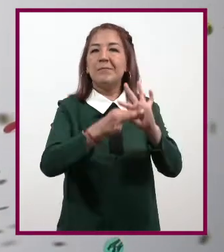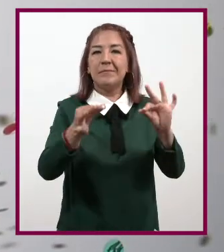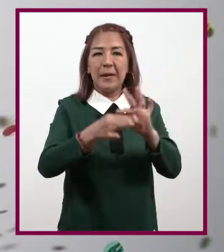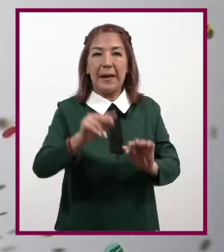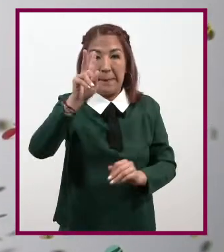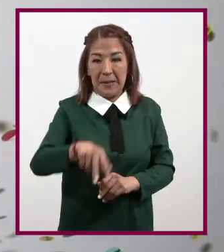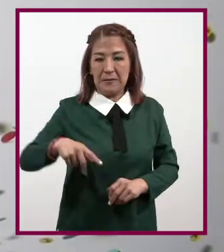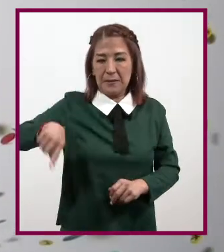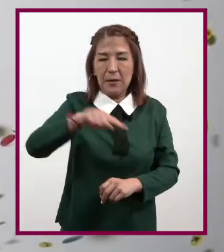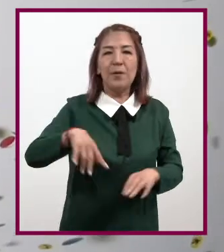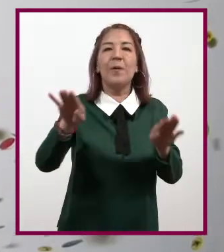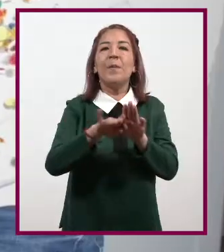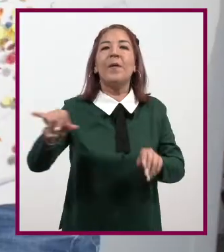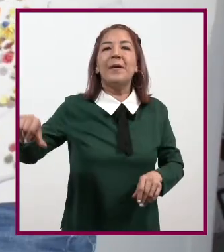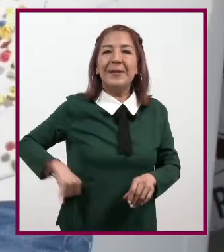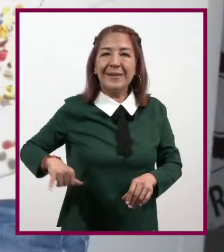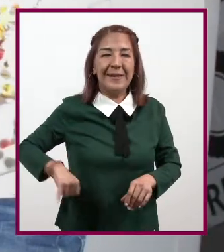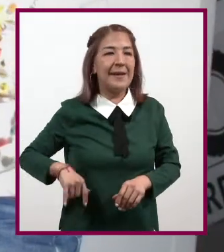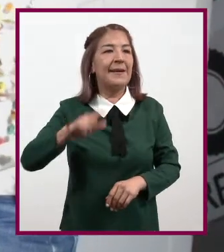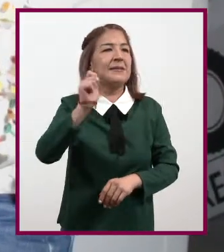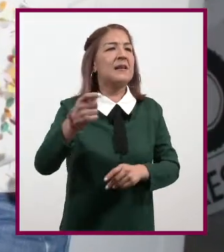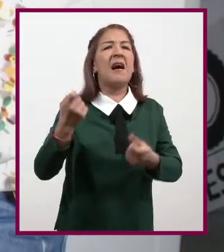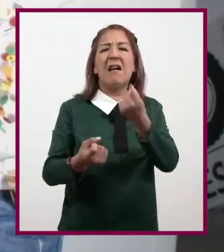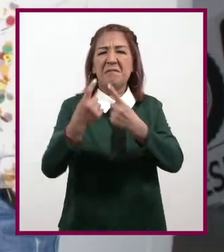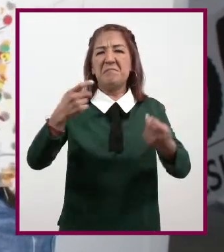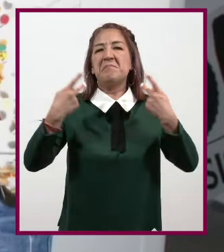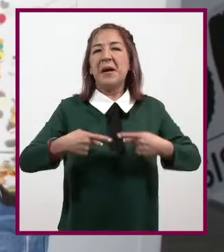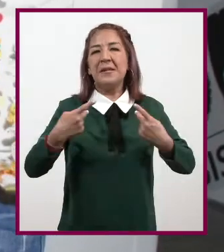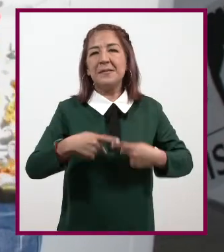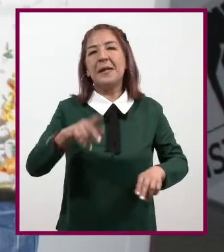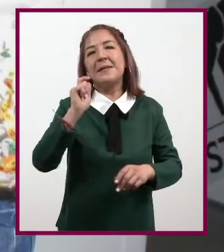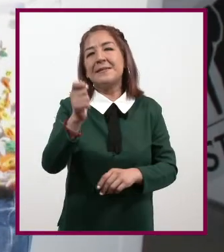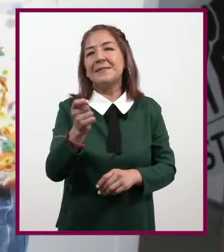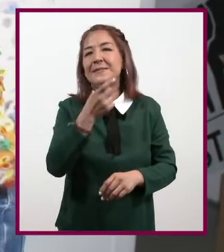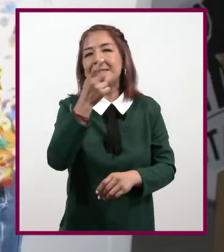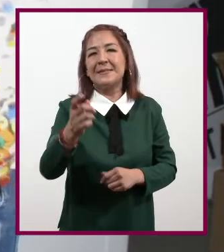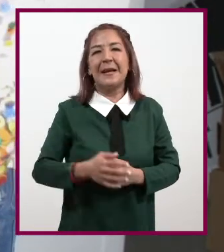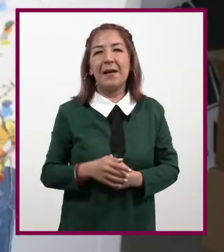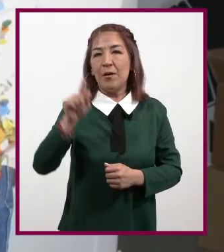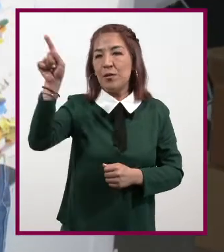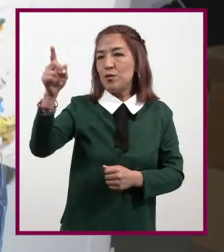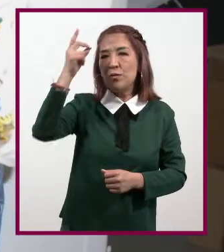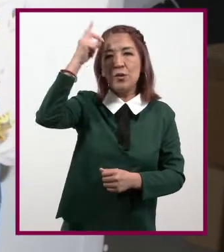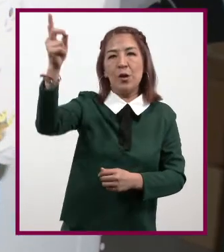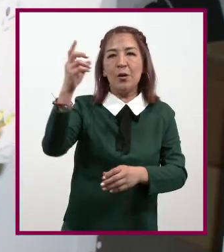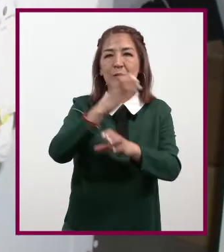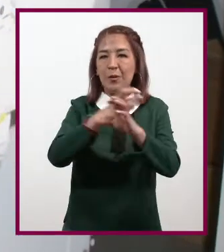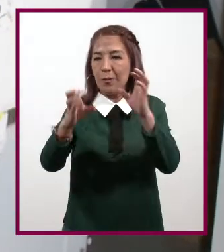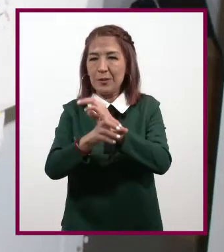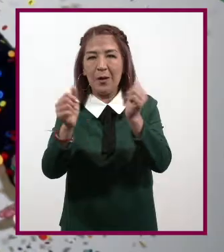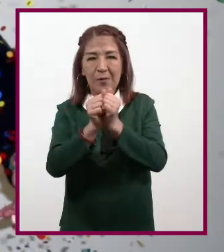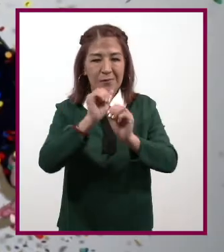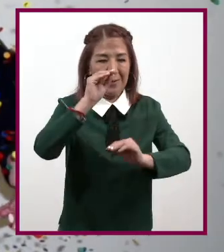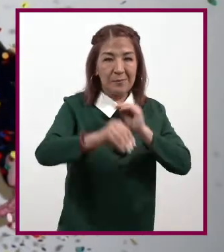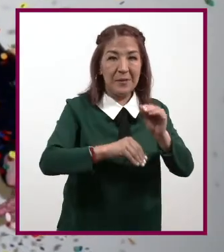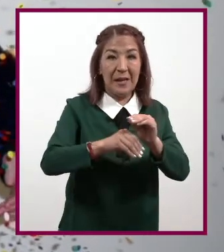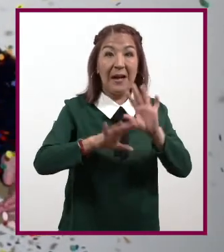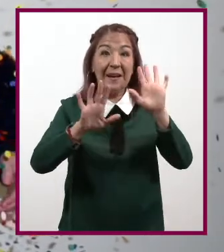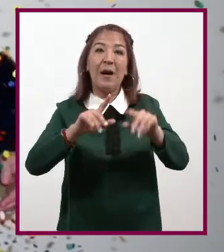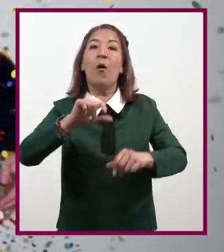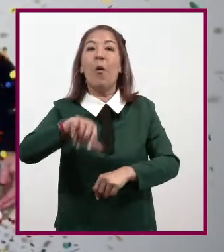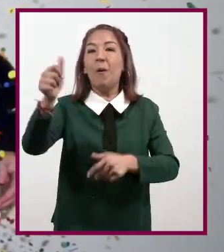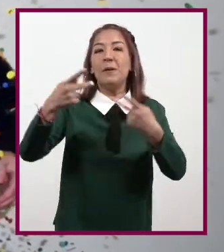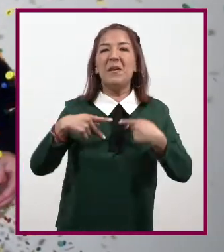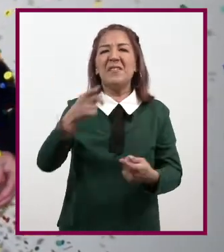el detalle, hay gente que dice que el Dios está en el detalle, y hay gente que dice que el diablo está en el